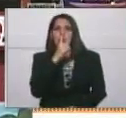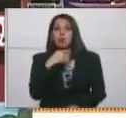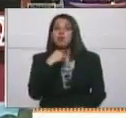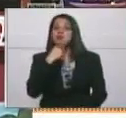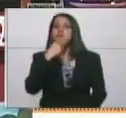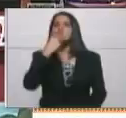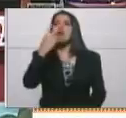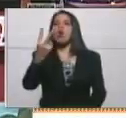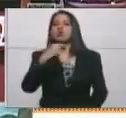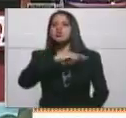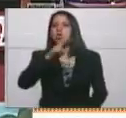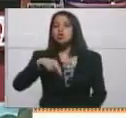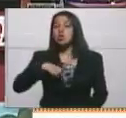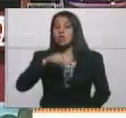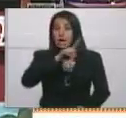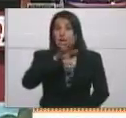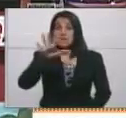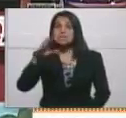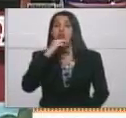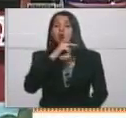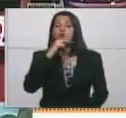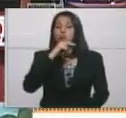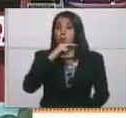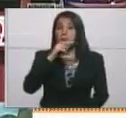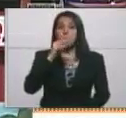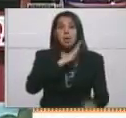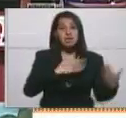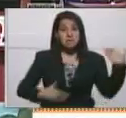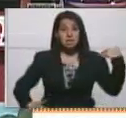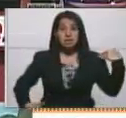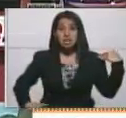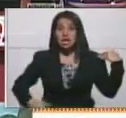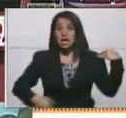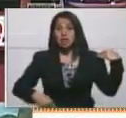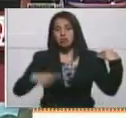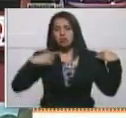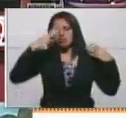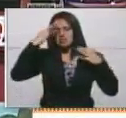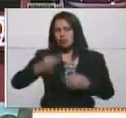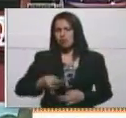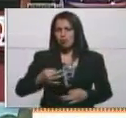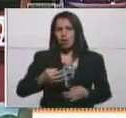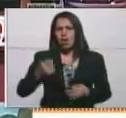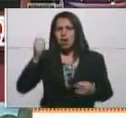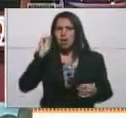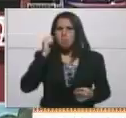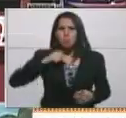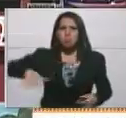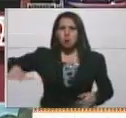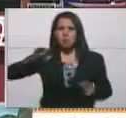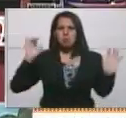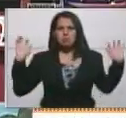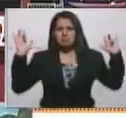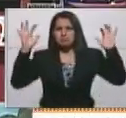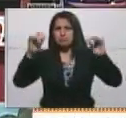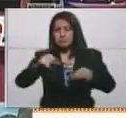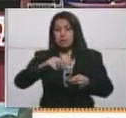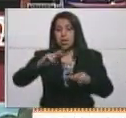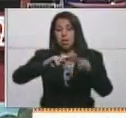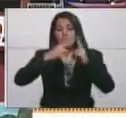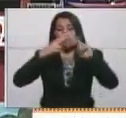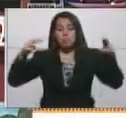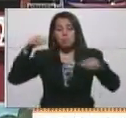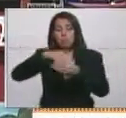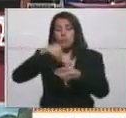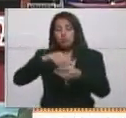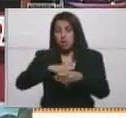voz, y el día 15 de octubre, presidente, yo estoy seguro que nuestro pueblo va a salir a votar, y va a salir a votar por la paz, por la